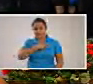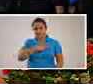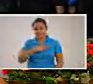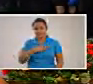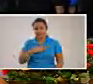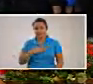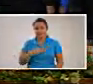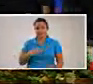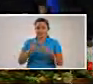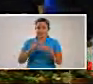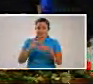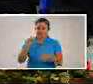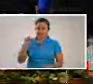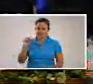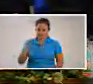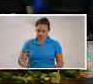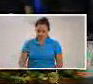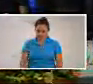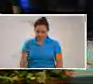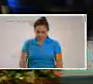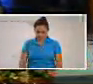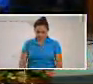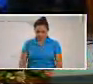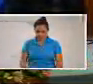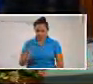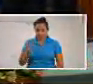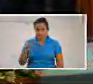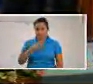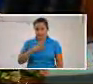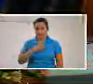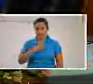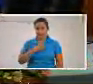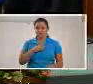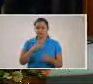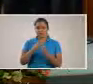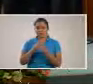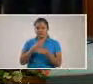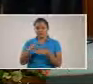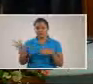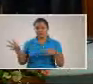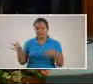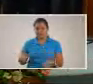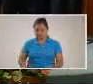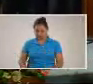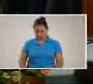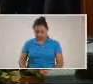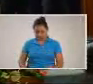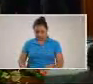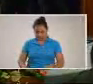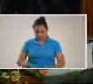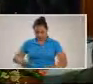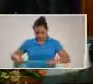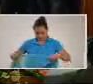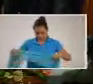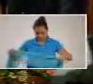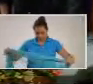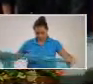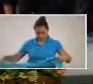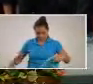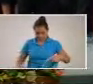acerca de esto. Pero no quisiera dejar pasar la oportunidad para hacer la